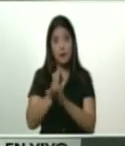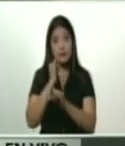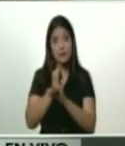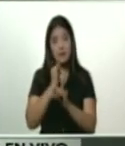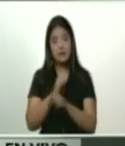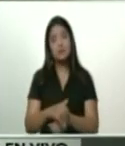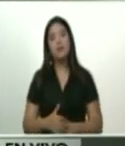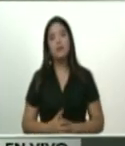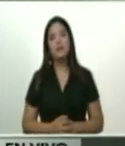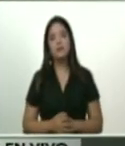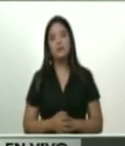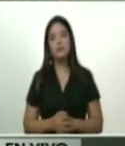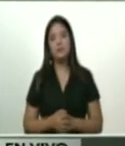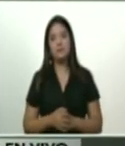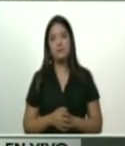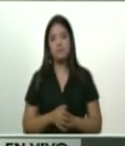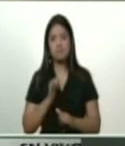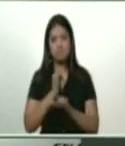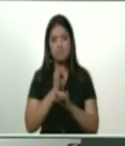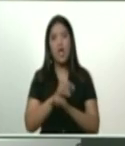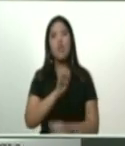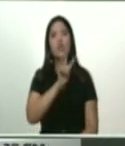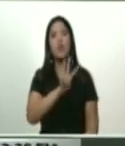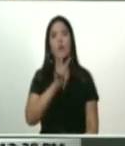de la página web